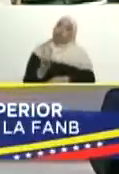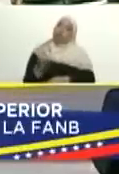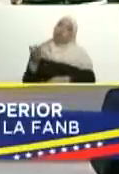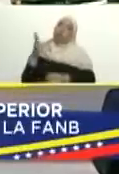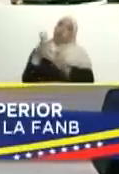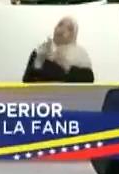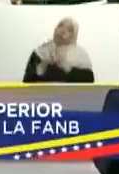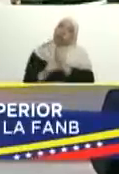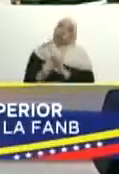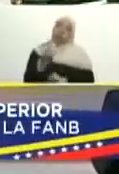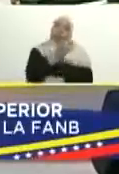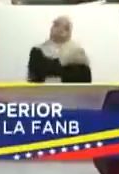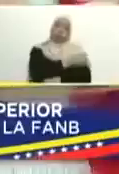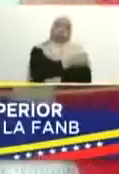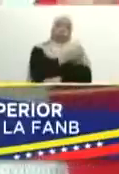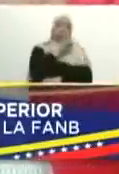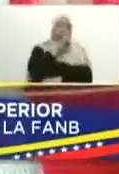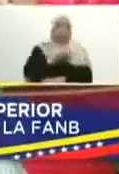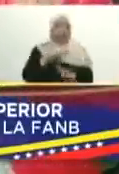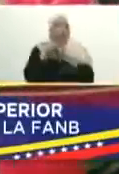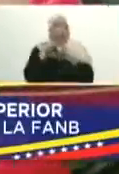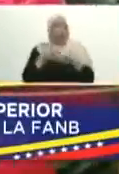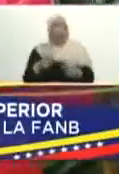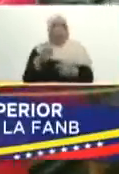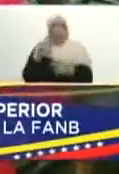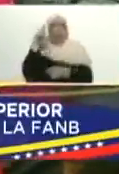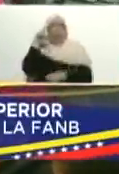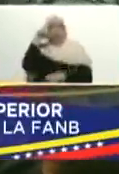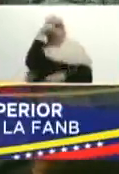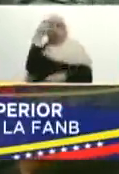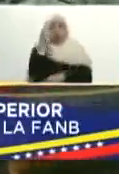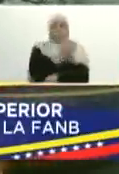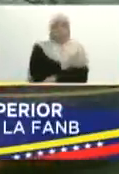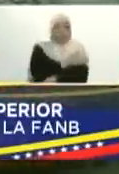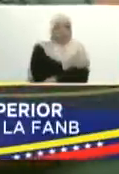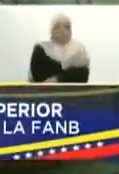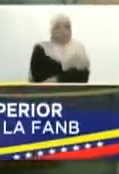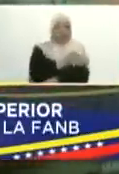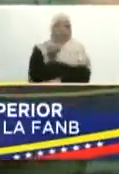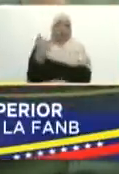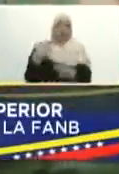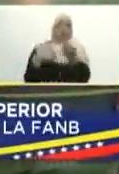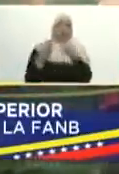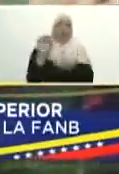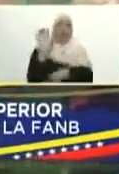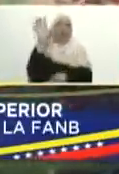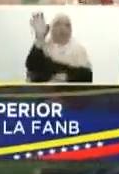robó la extrema derecha fascista de esa oposición vendepatria.